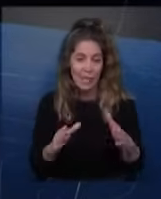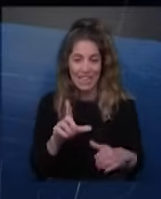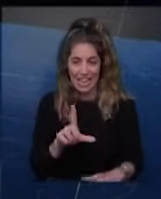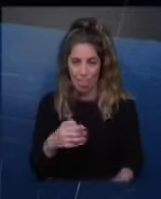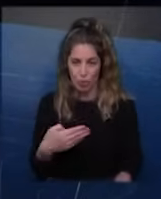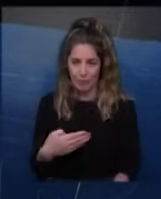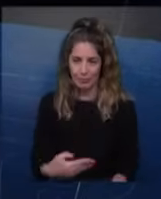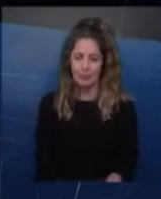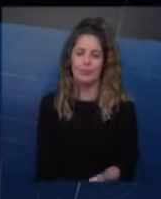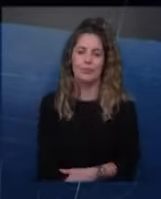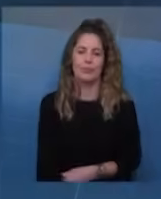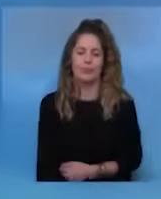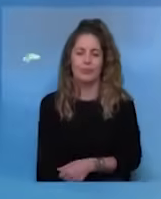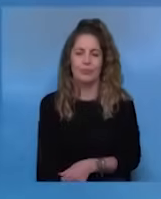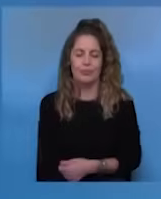la